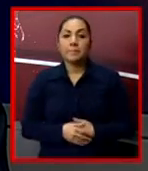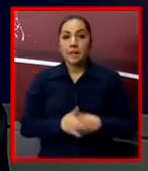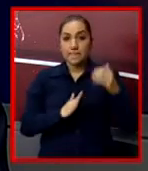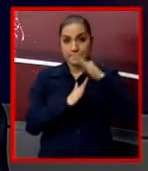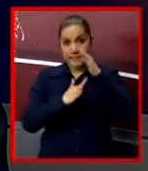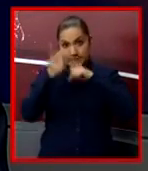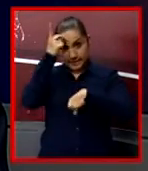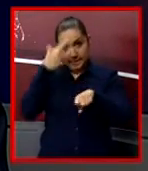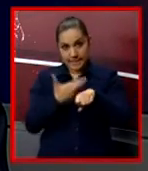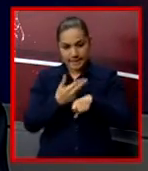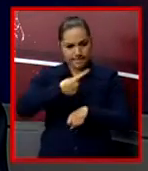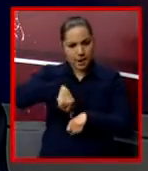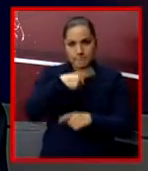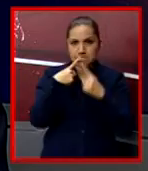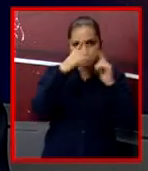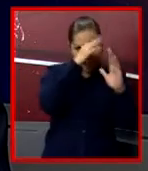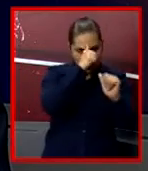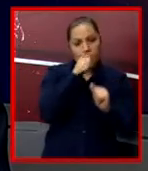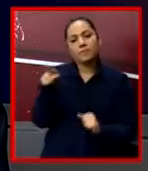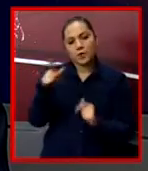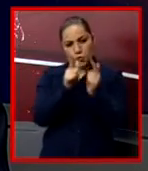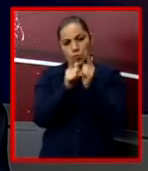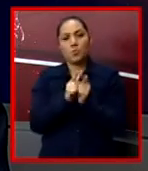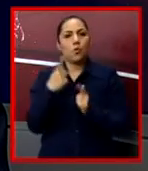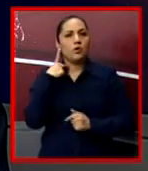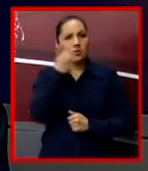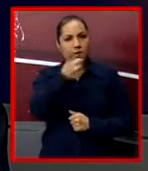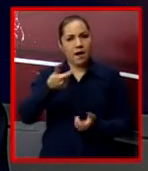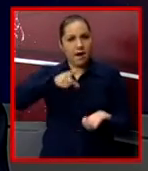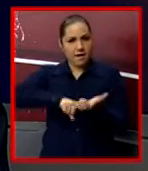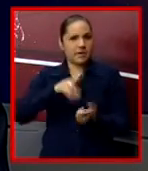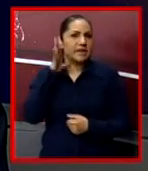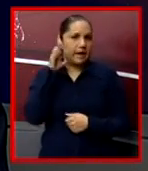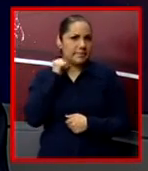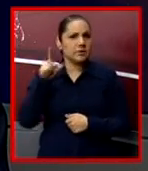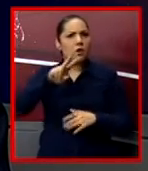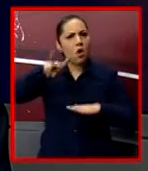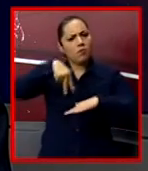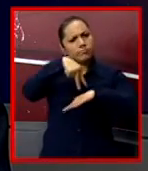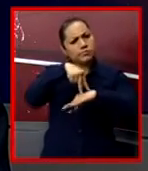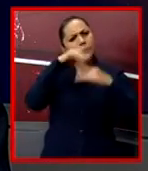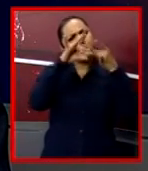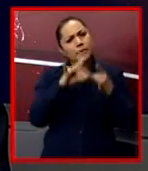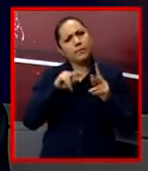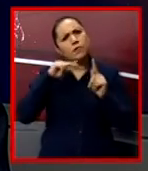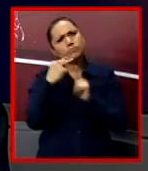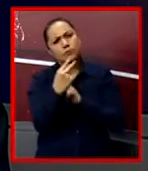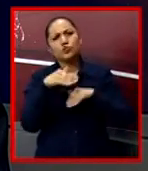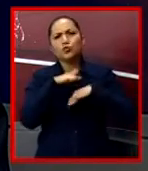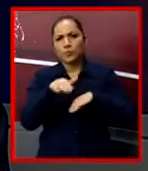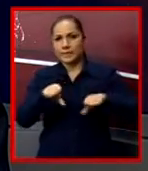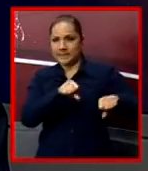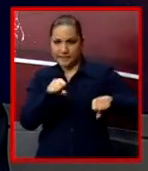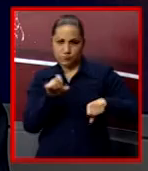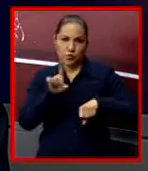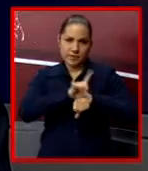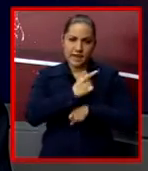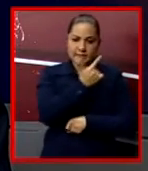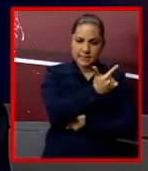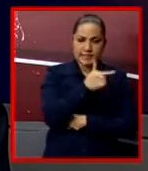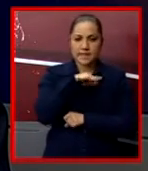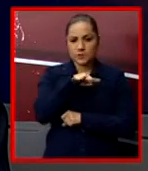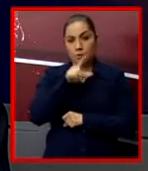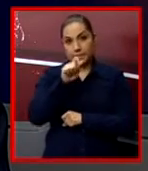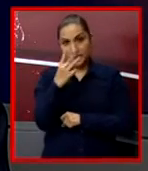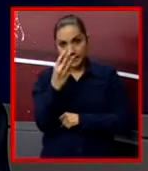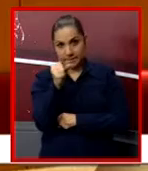grupos parlamentarios en el Senado fijaron postura en torno a los sismos que ocurrieron estos días 7, 19 y 23 de septiembre. El